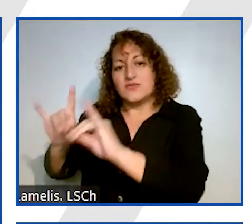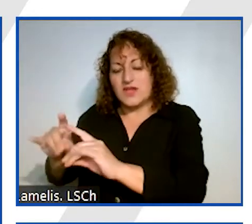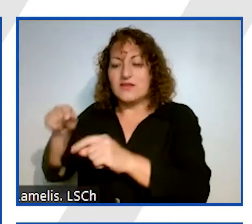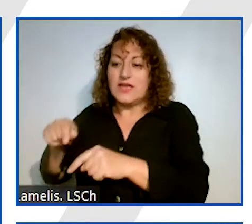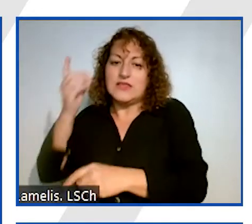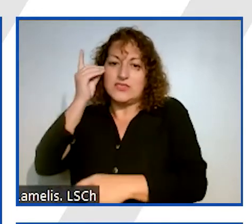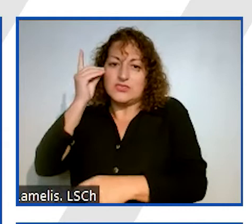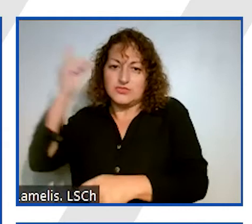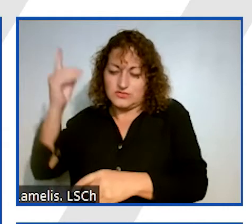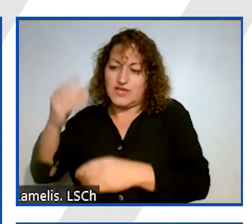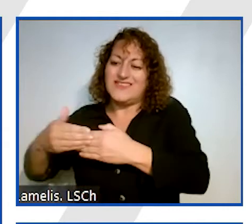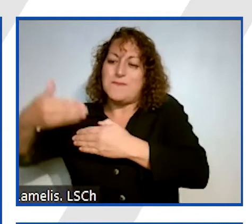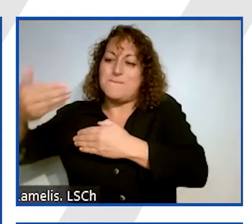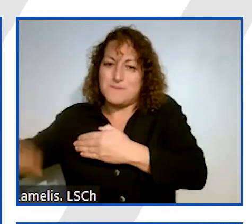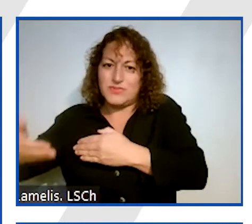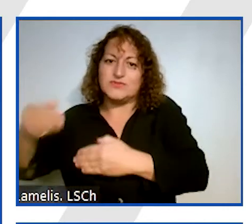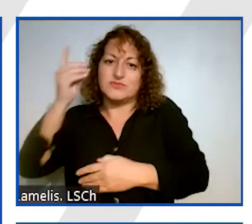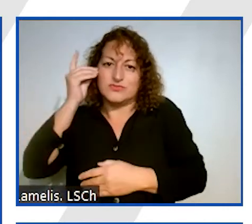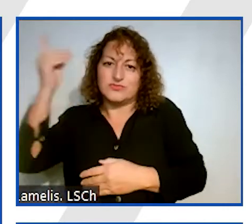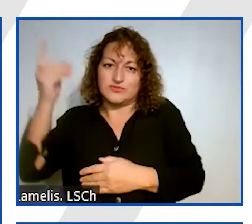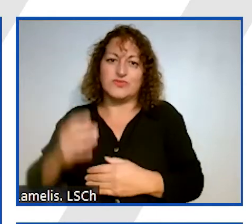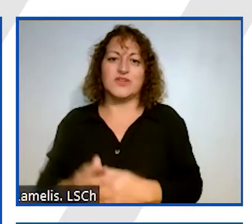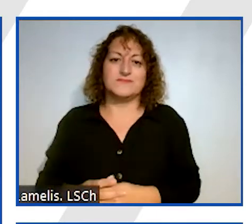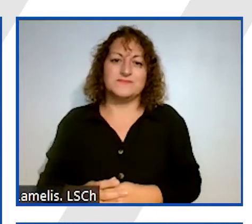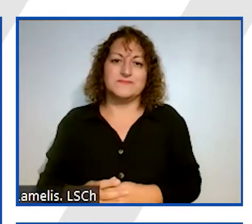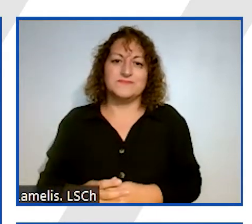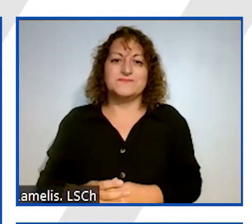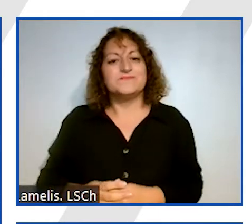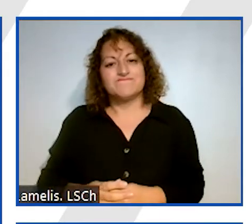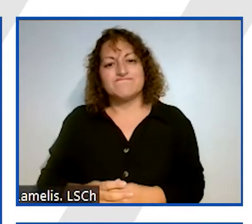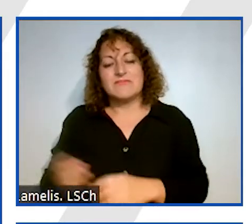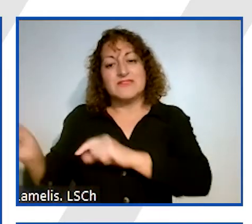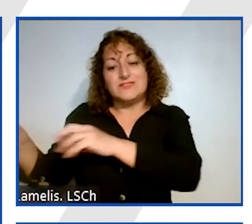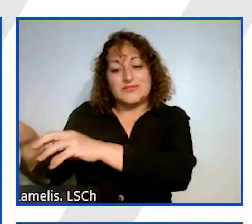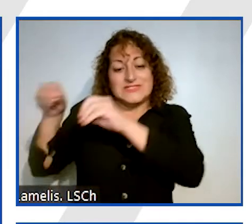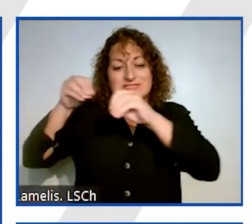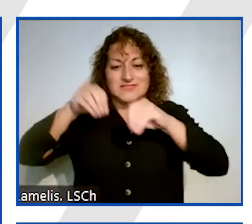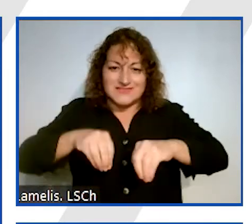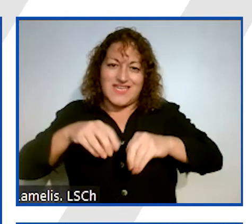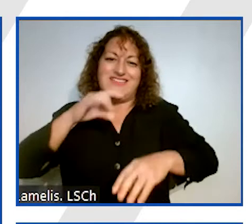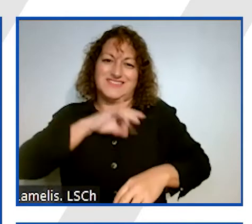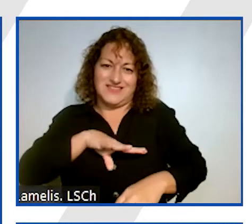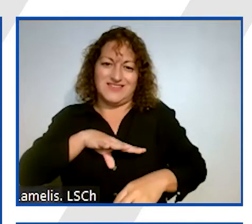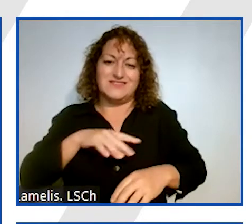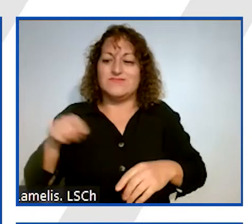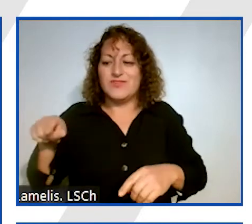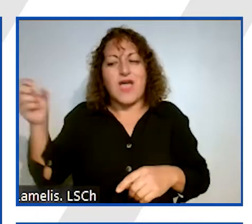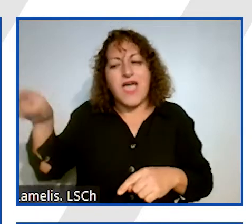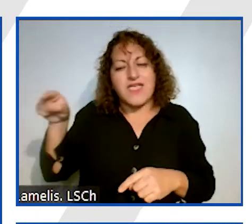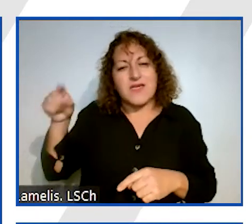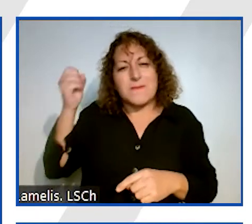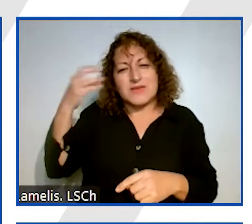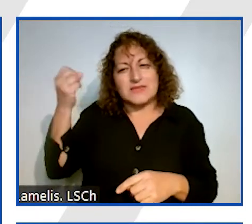doctorado y postdoctorado. Y bueno, estamos trayendo aquí a Chile un poquito de lo que he aprendido a lo largo de mi vida de